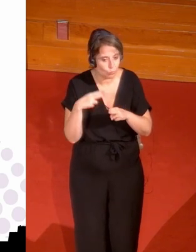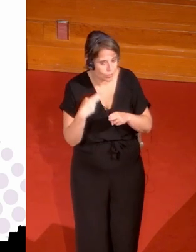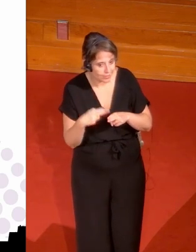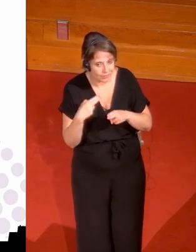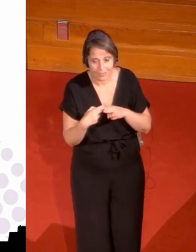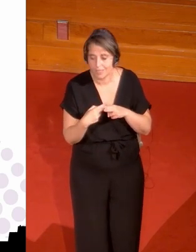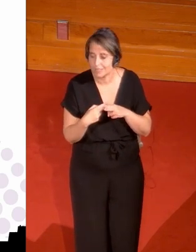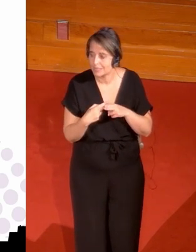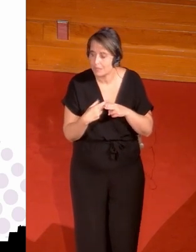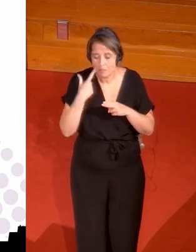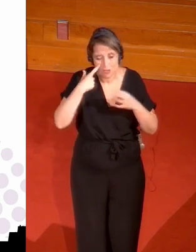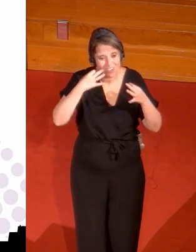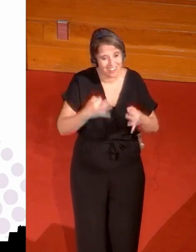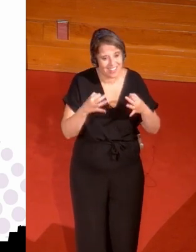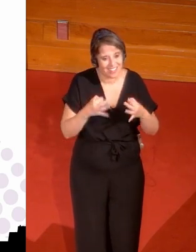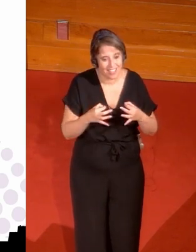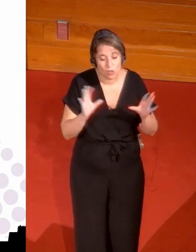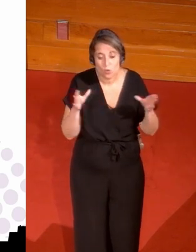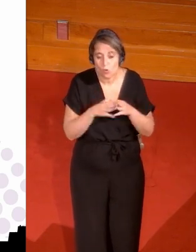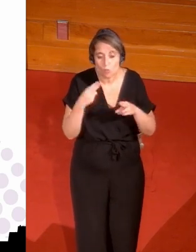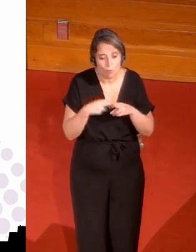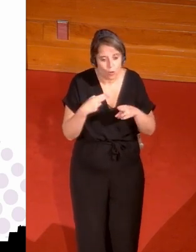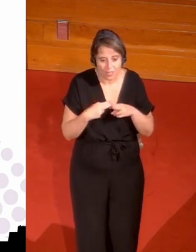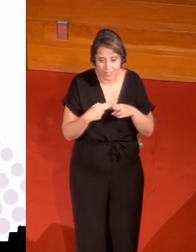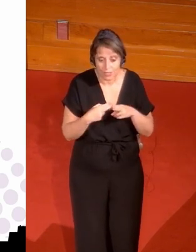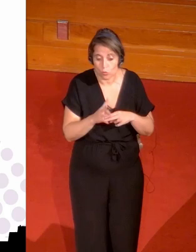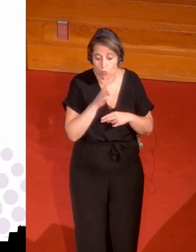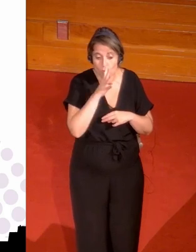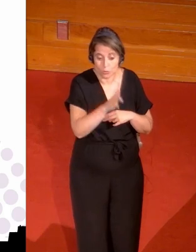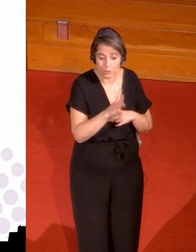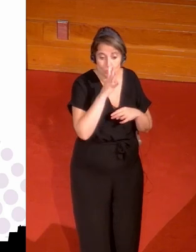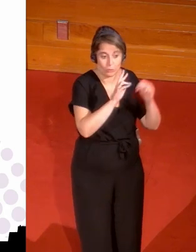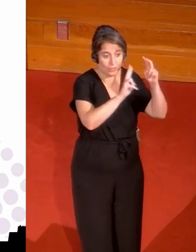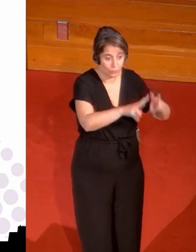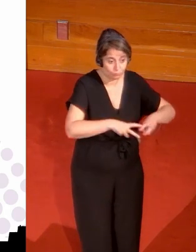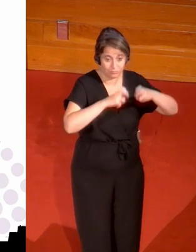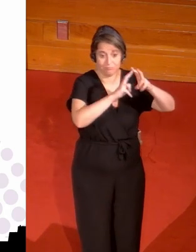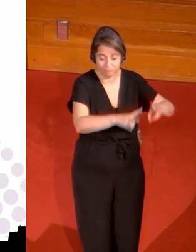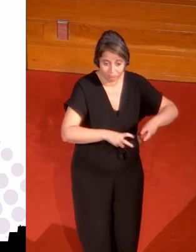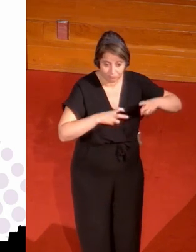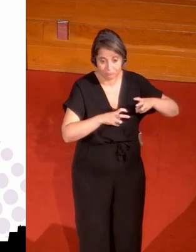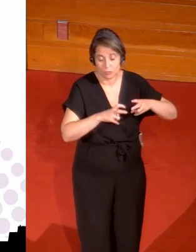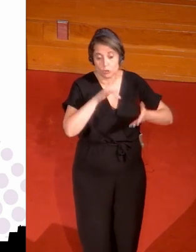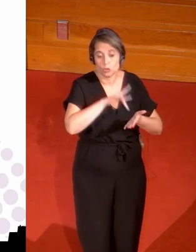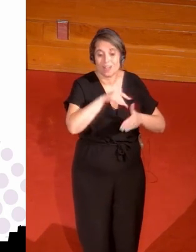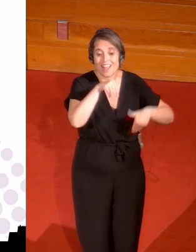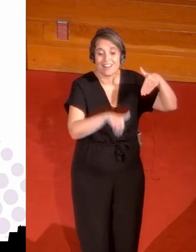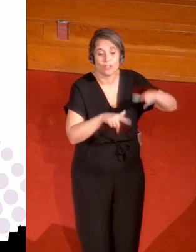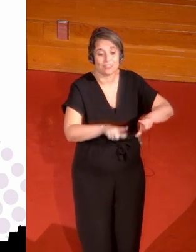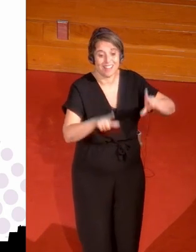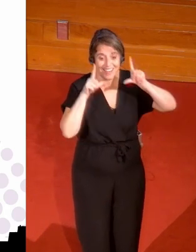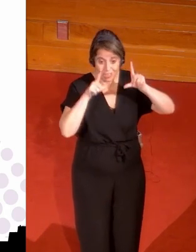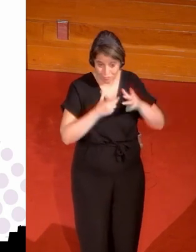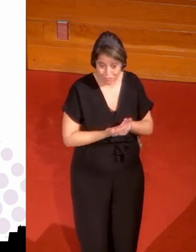llevan la pero fundamentalmente el partido se rehace cada 4 años con las primarias en las que eligen un